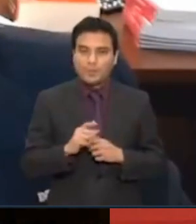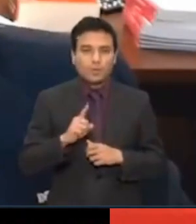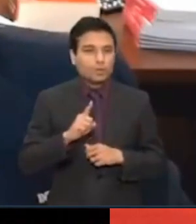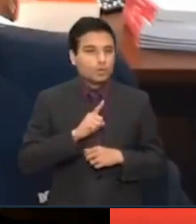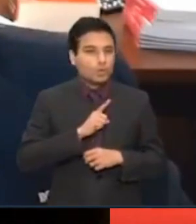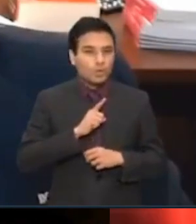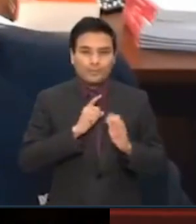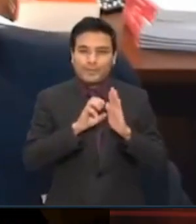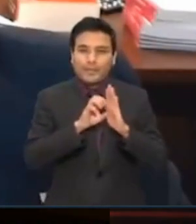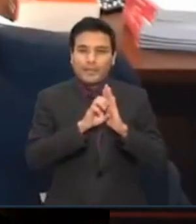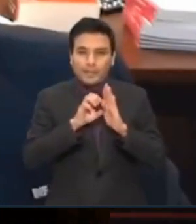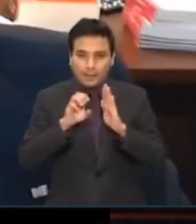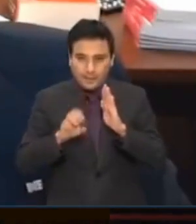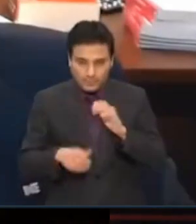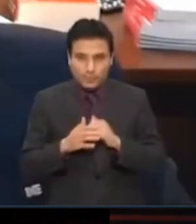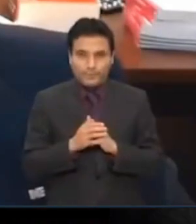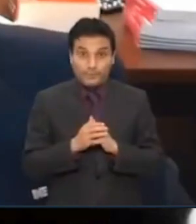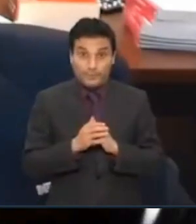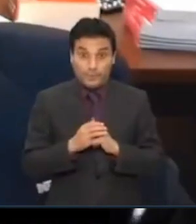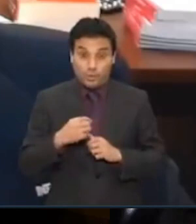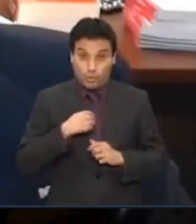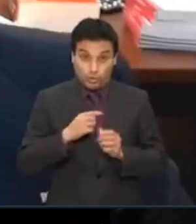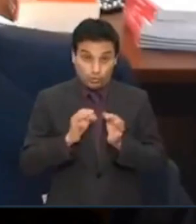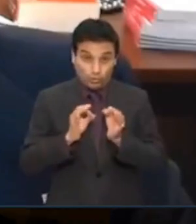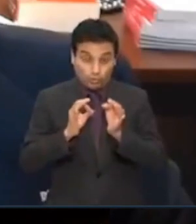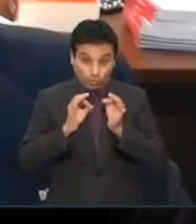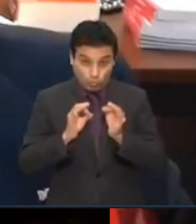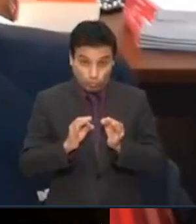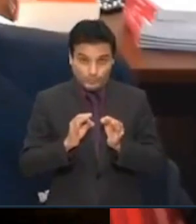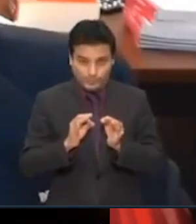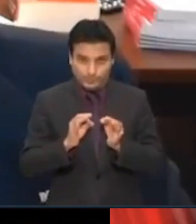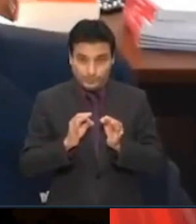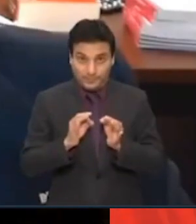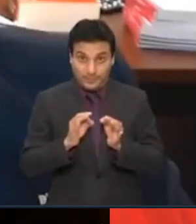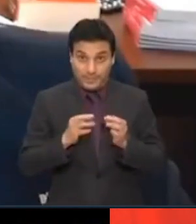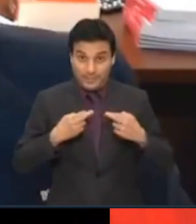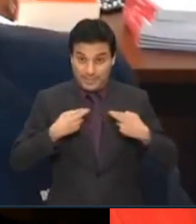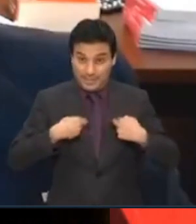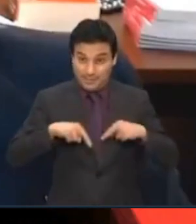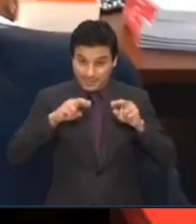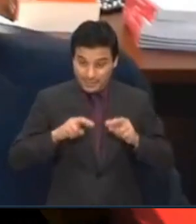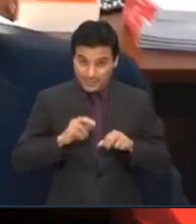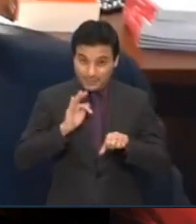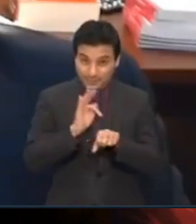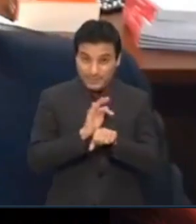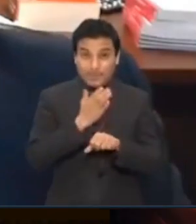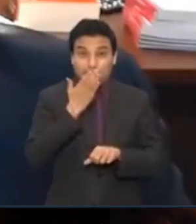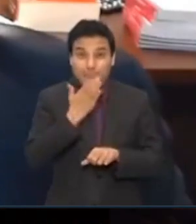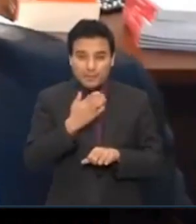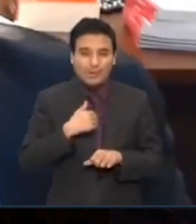al significado de actuar en nombre y por cuenta de se sobrepone a uno de sus sentidos originarios, el de ser un